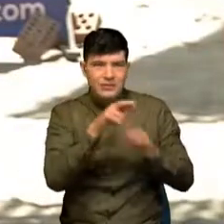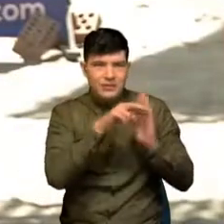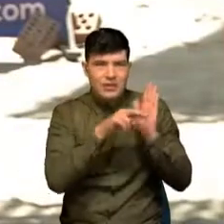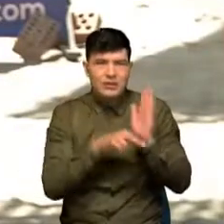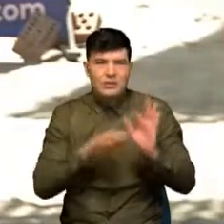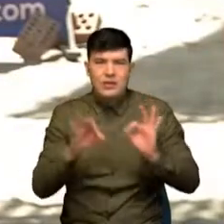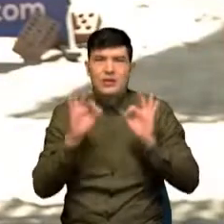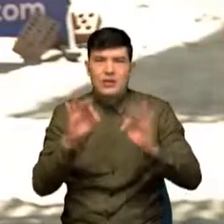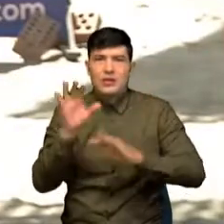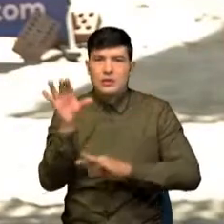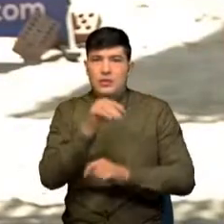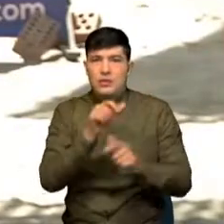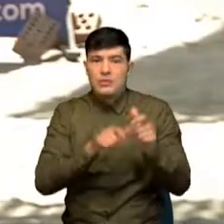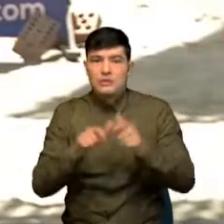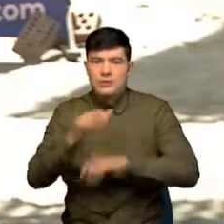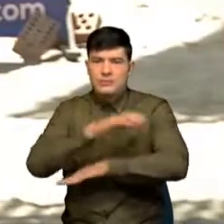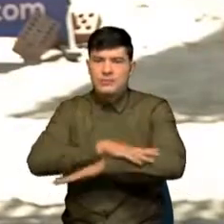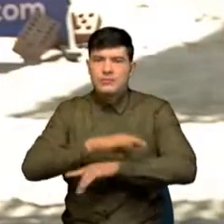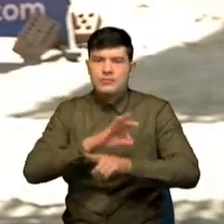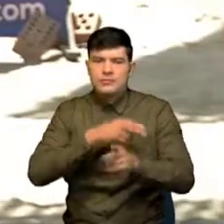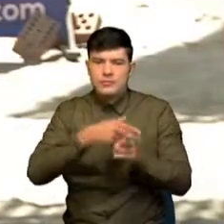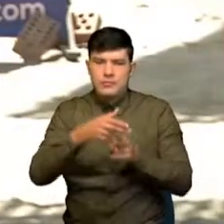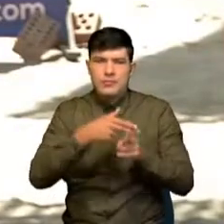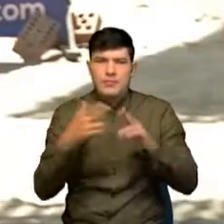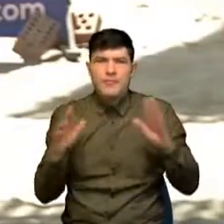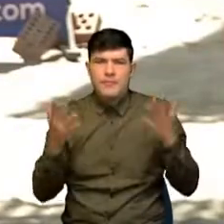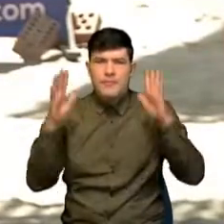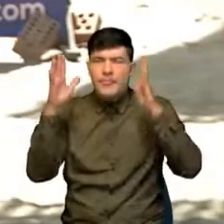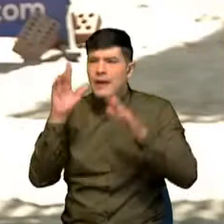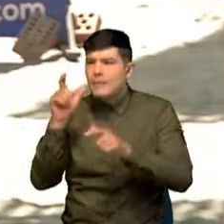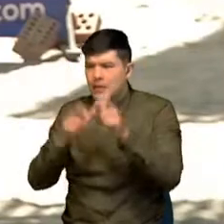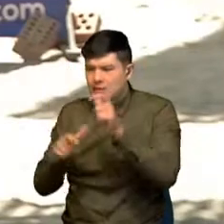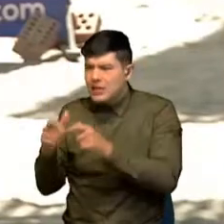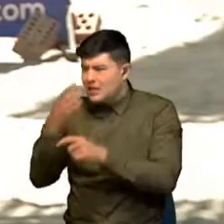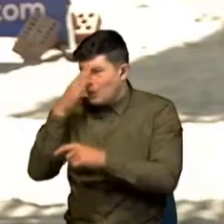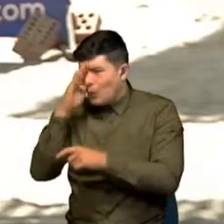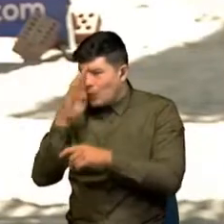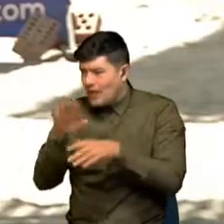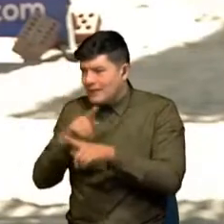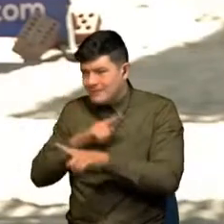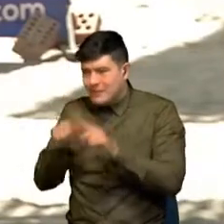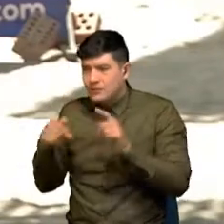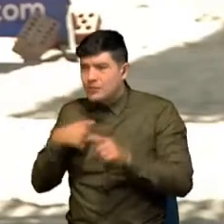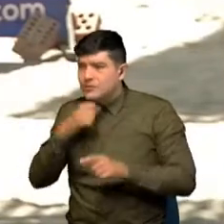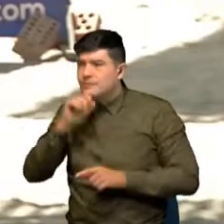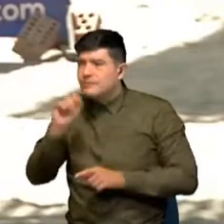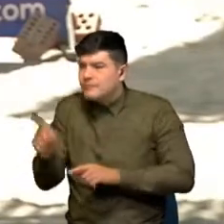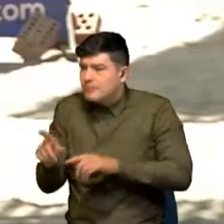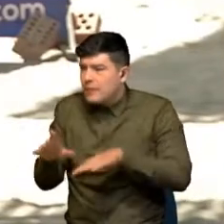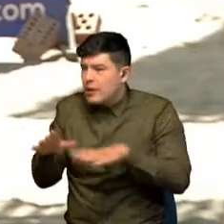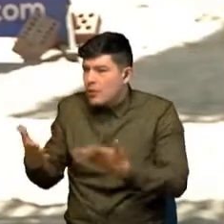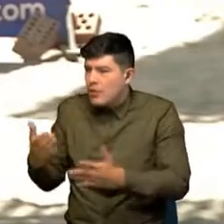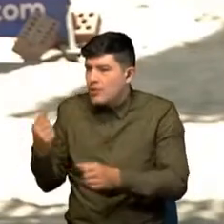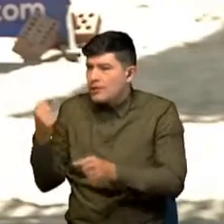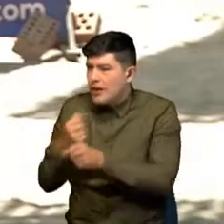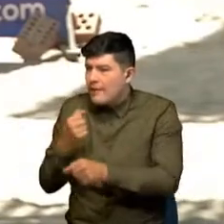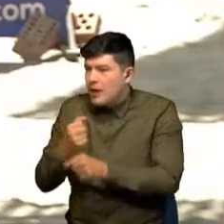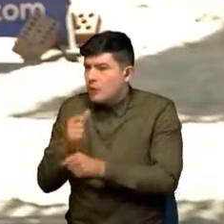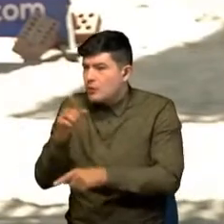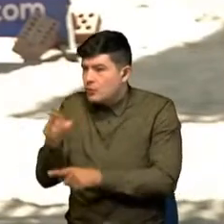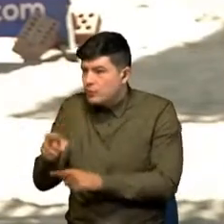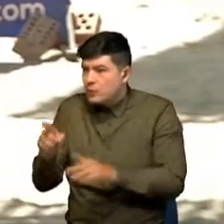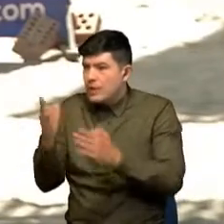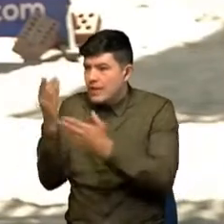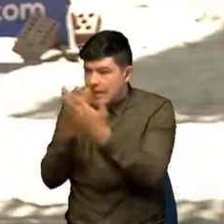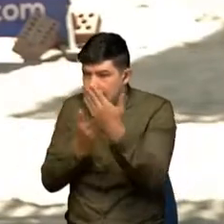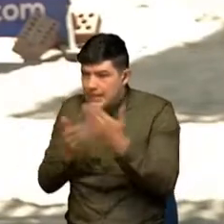que muchos tienen esa inquietud, y es el tema de las ferias. ¿Cómo está el trabajo ya analizado, ejecutado para brindar esa tranquilidad